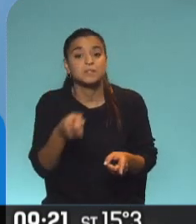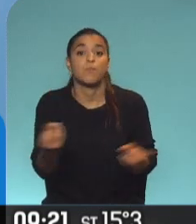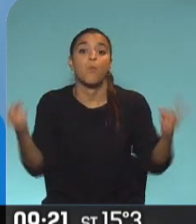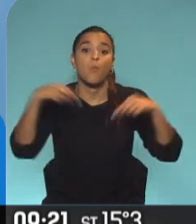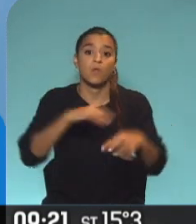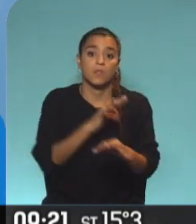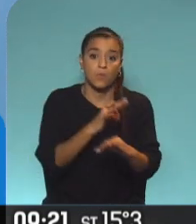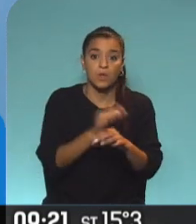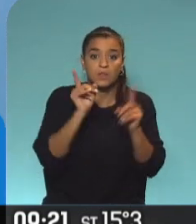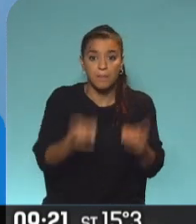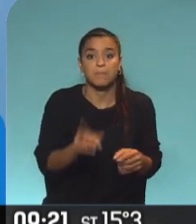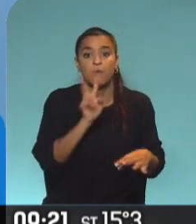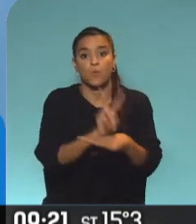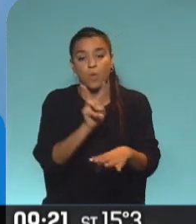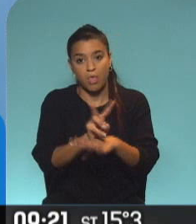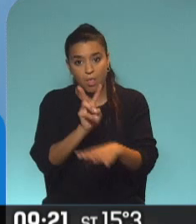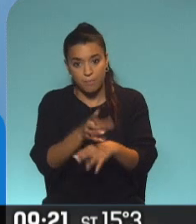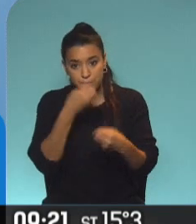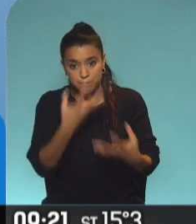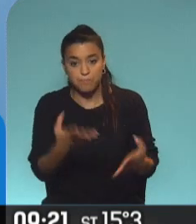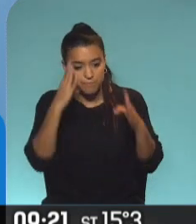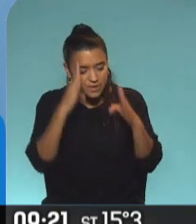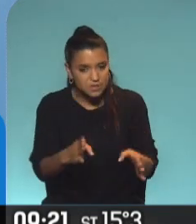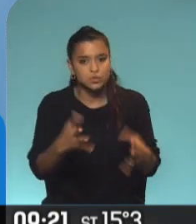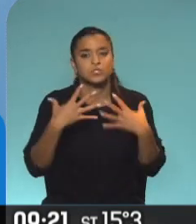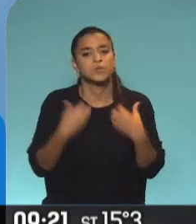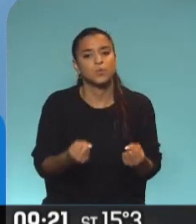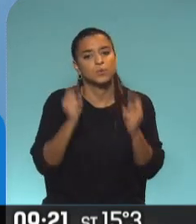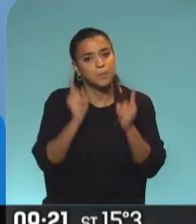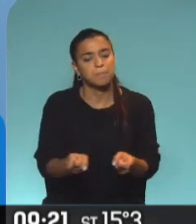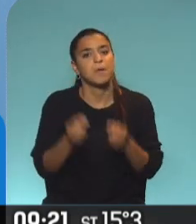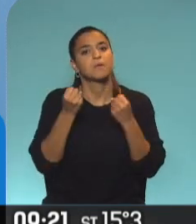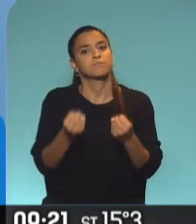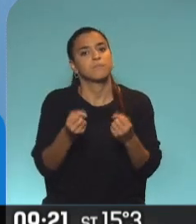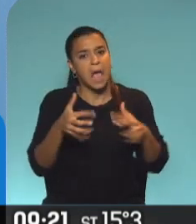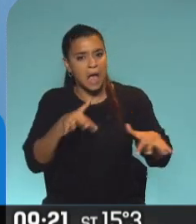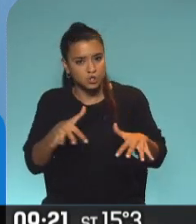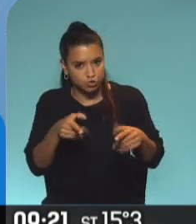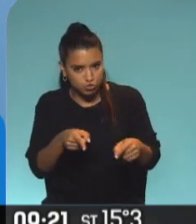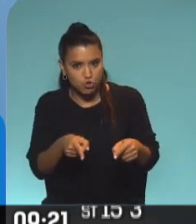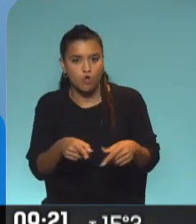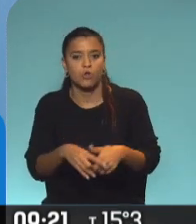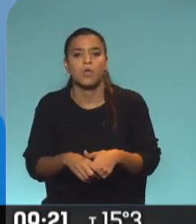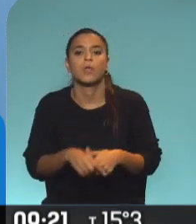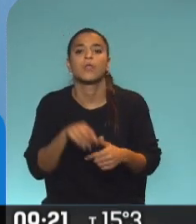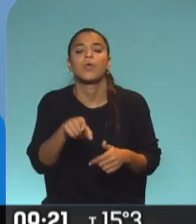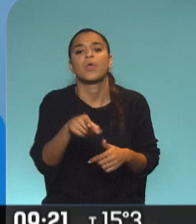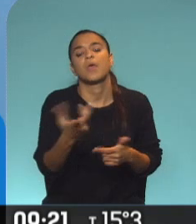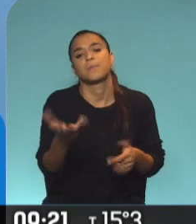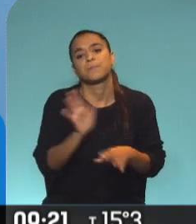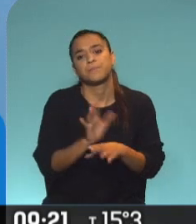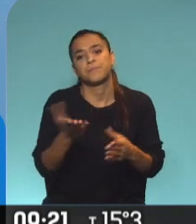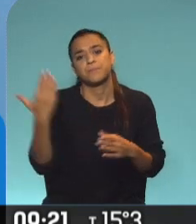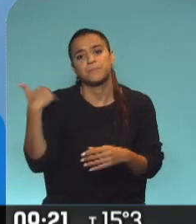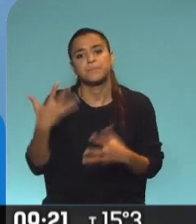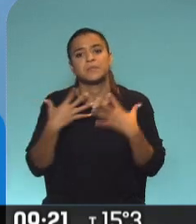una oportunidad también para el cuidado, para abordar la atención primaria de la salud, para fortalecer las acciones de las comúnmente denominadas